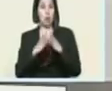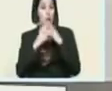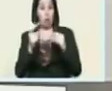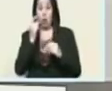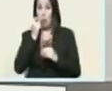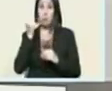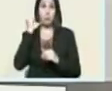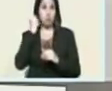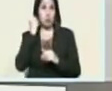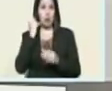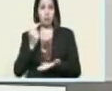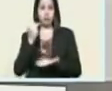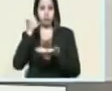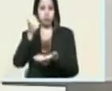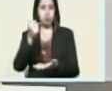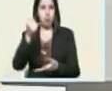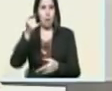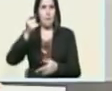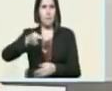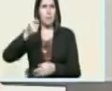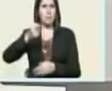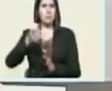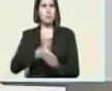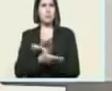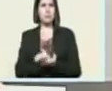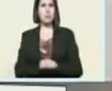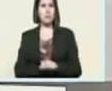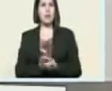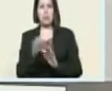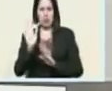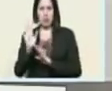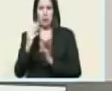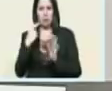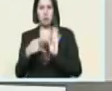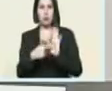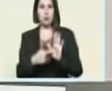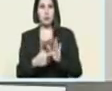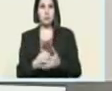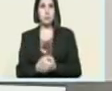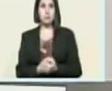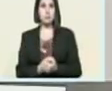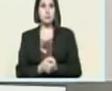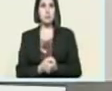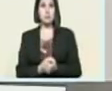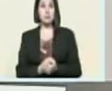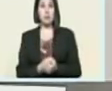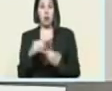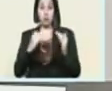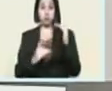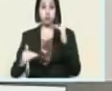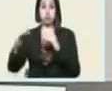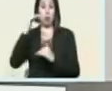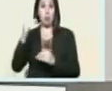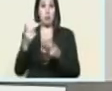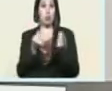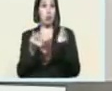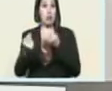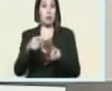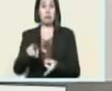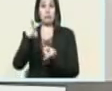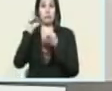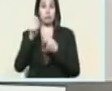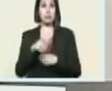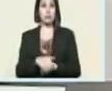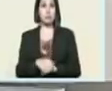pensionadas de la patria. Sí, aquí lo tengo, ya lo voy a mostrar. Esto implica un aumento del